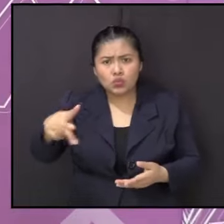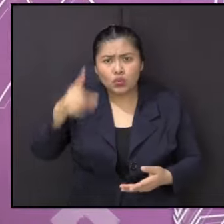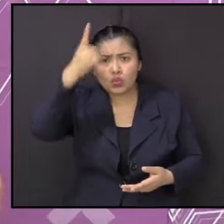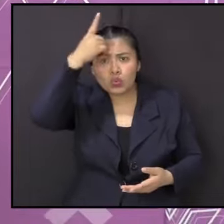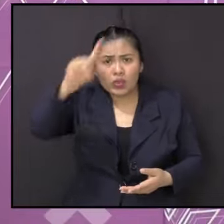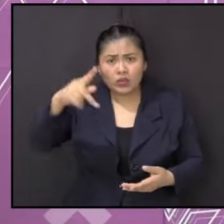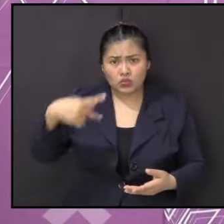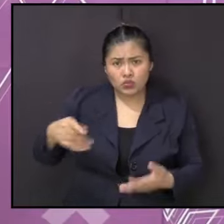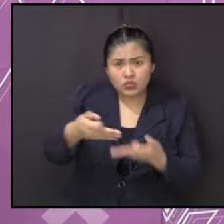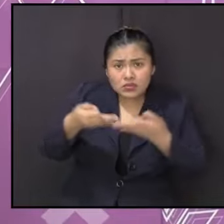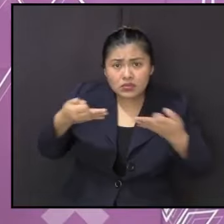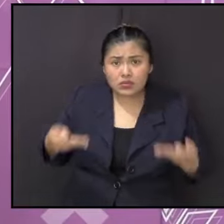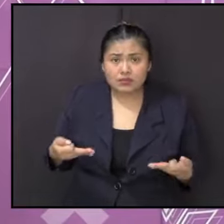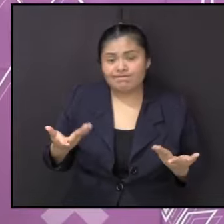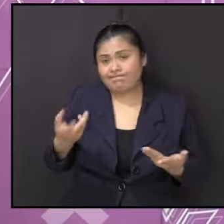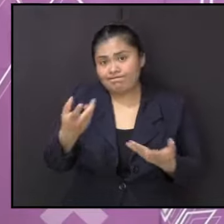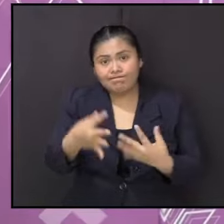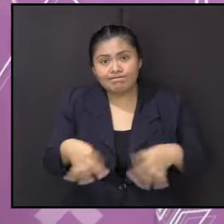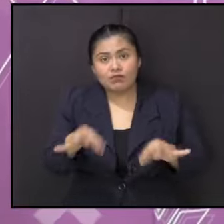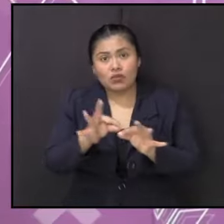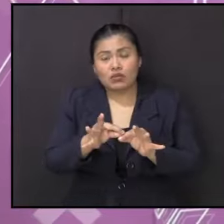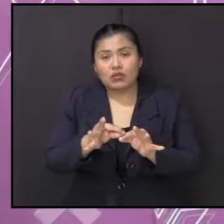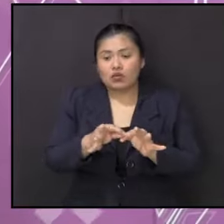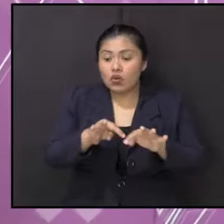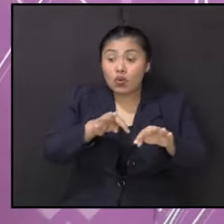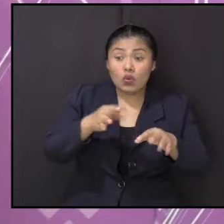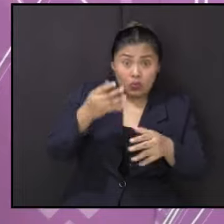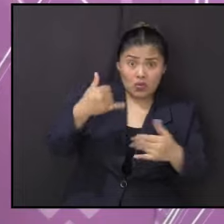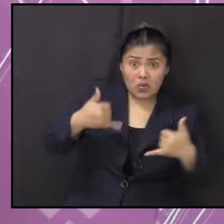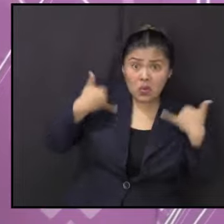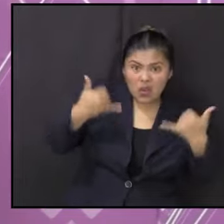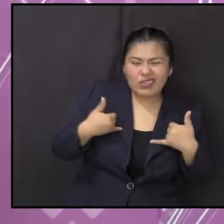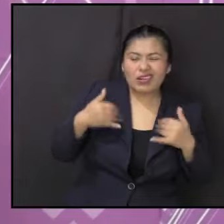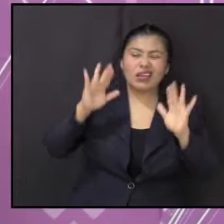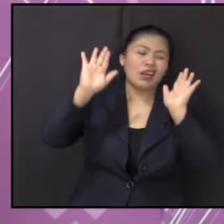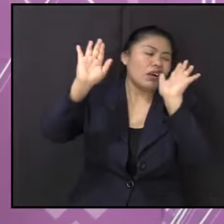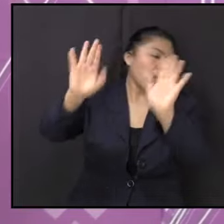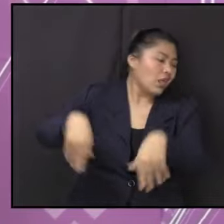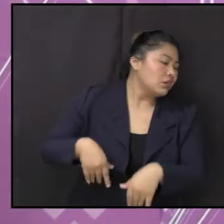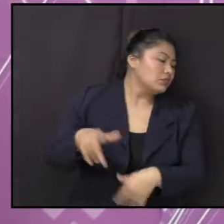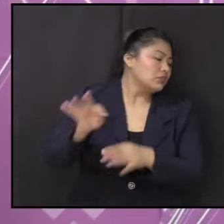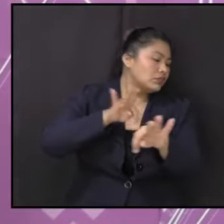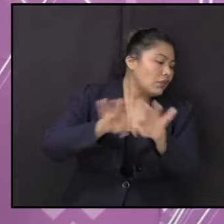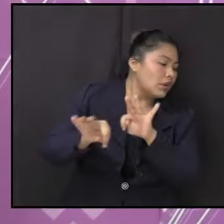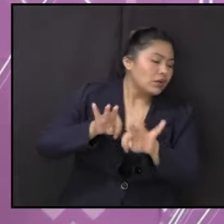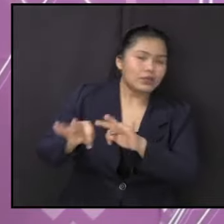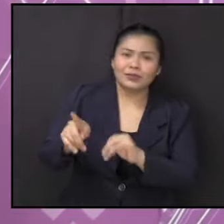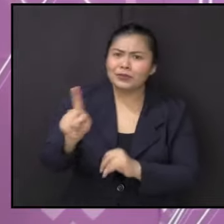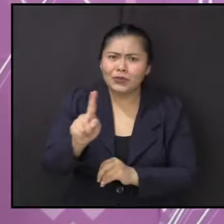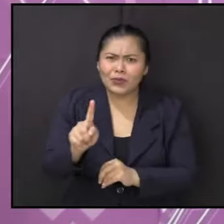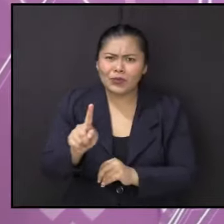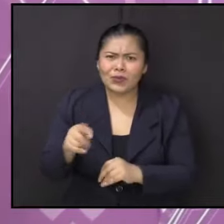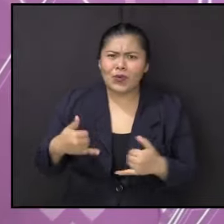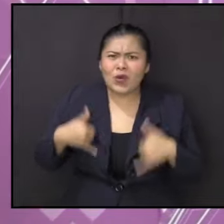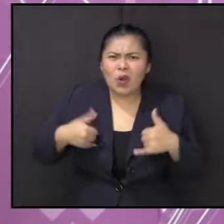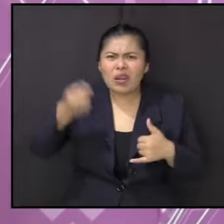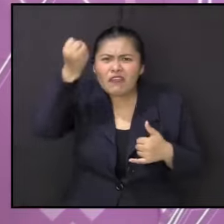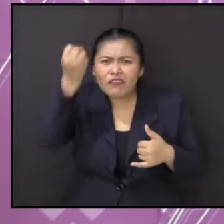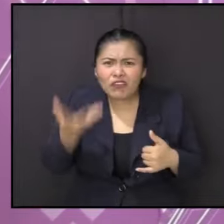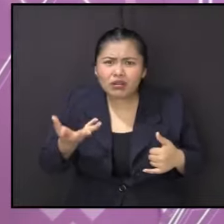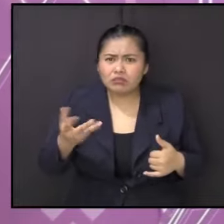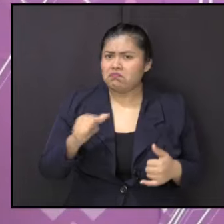Los jóvenes no están peleados con el trabajo como mucha gente escucho decir, que los jóvenes son flojos y quieren todo fácil.